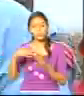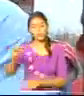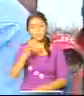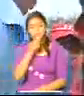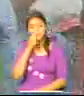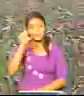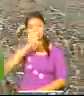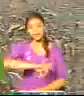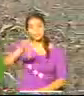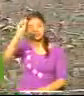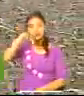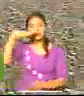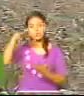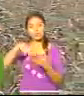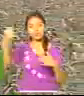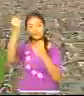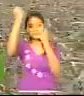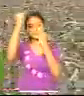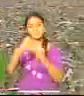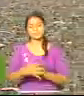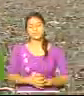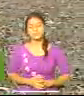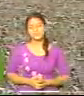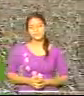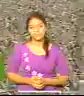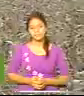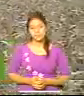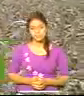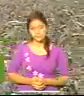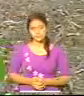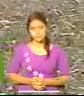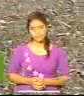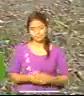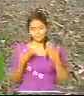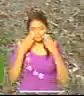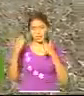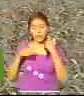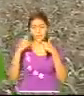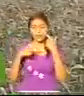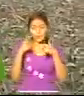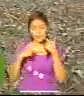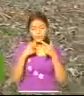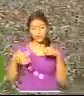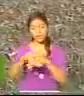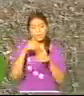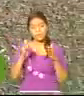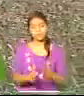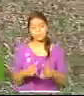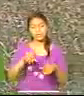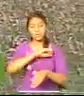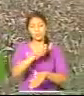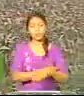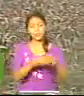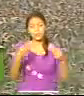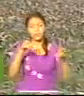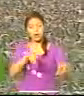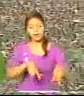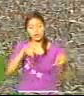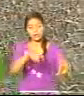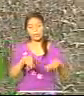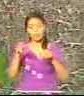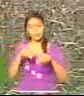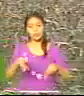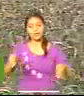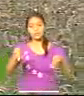decimos, patria socialista muerte, ¡venceremos! Entonces ustedes escuchaban palabras del ministro del Poder Popular para la Agricultura